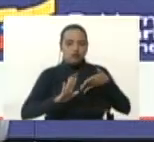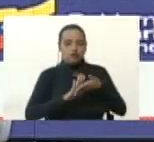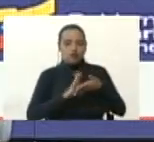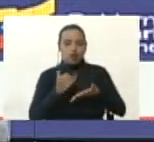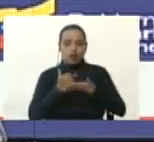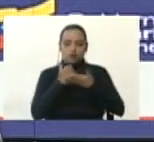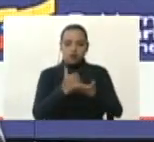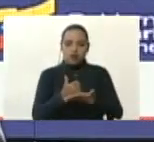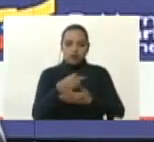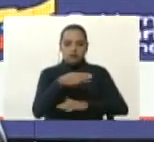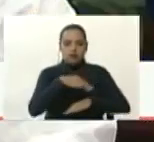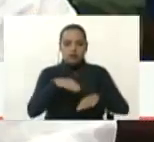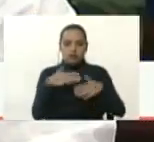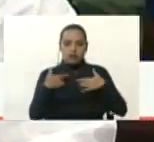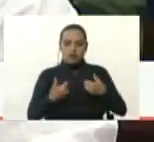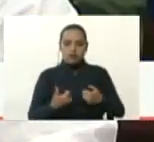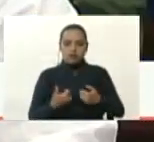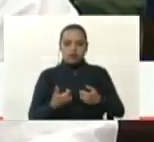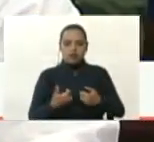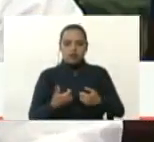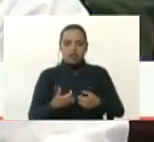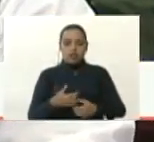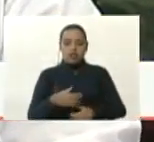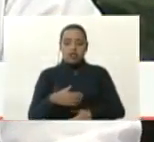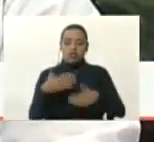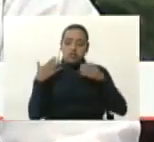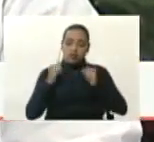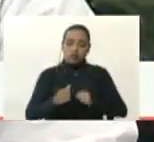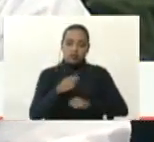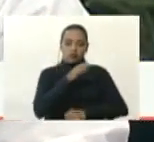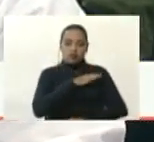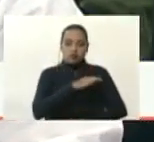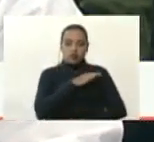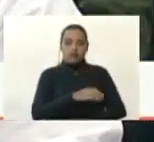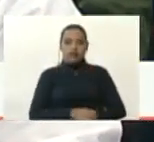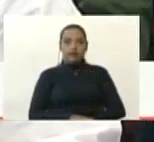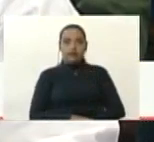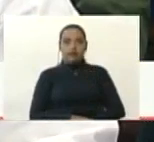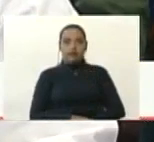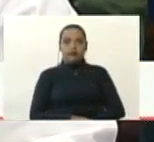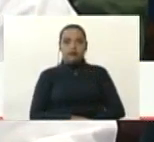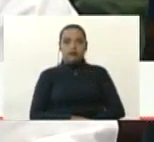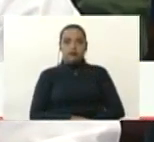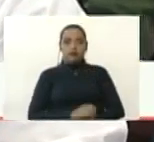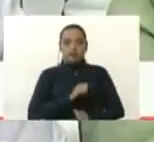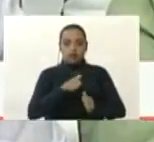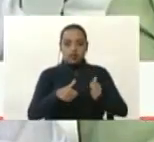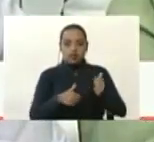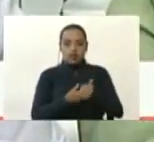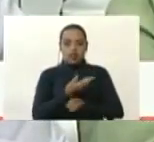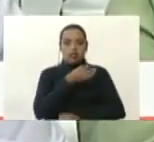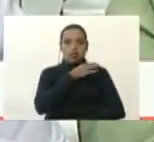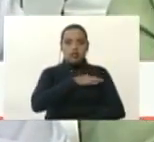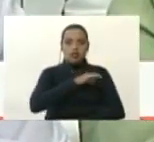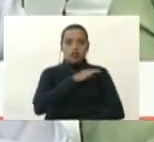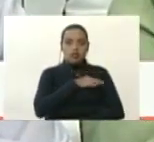del seguro social, mi vicepresidente del socialismo en lo social y en lo